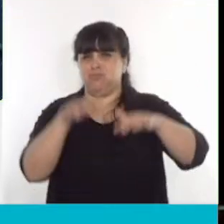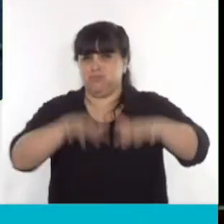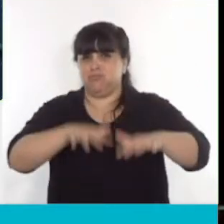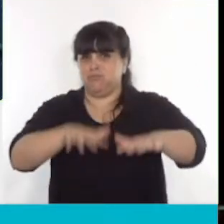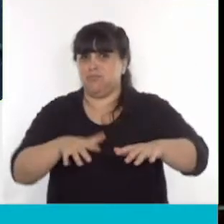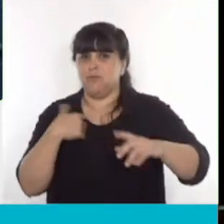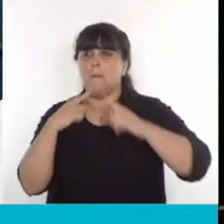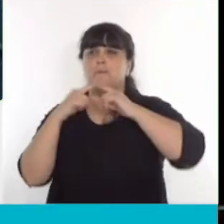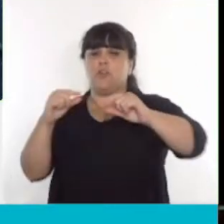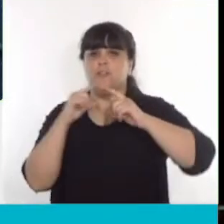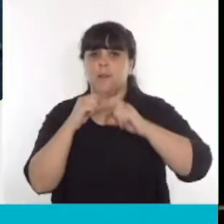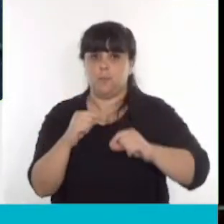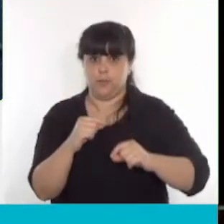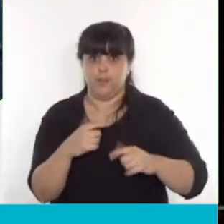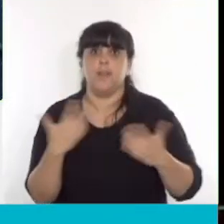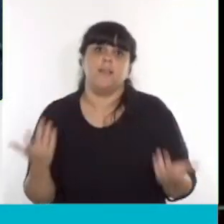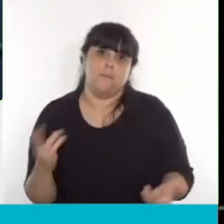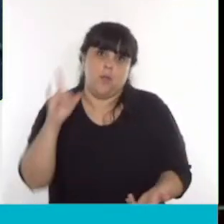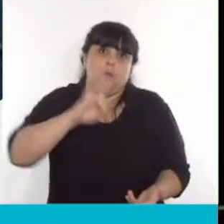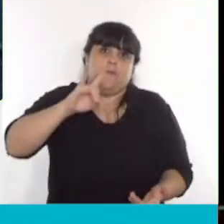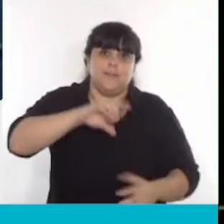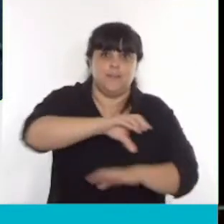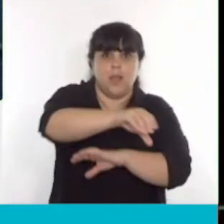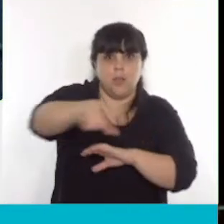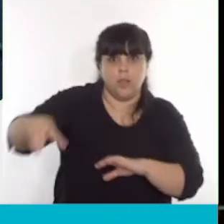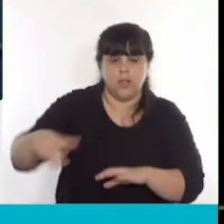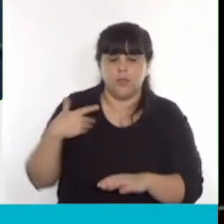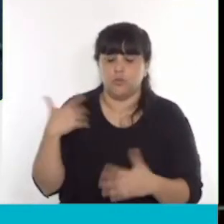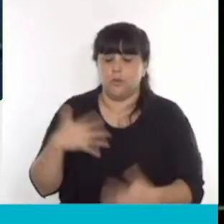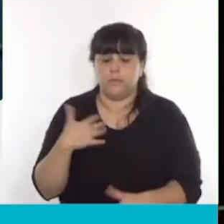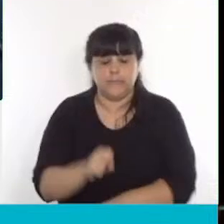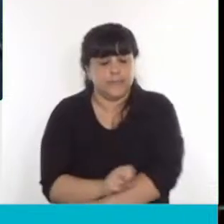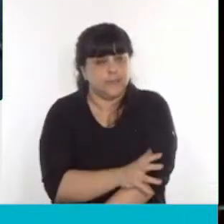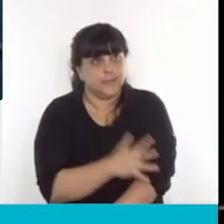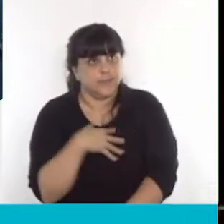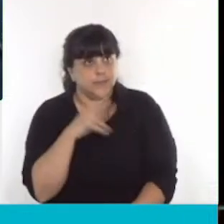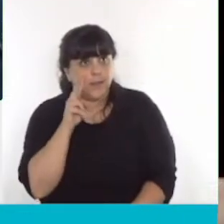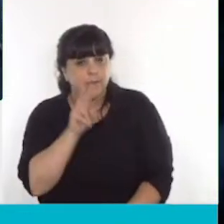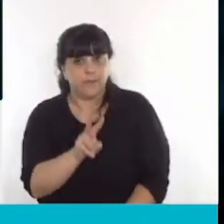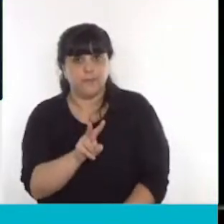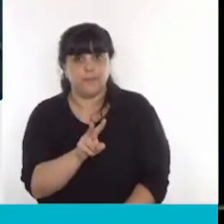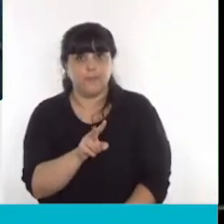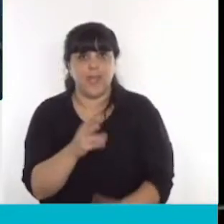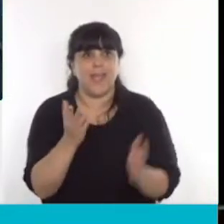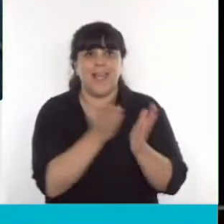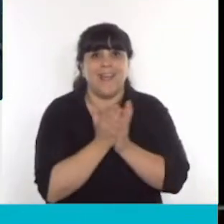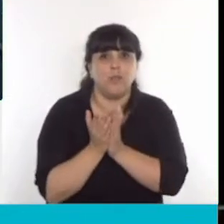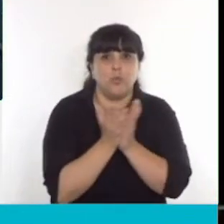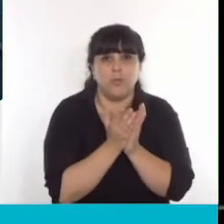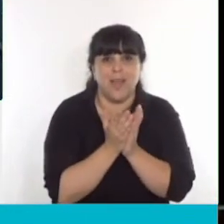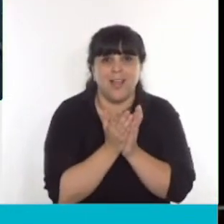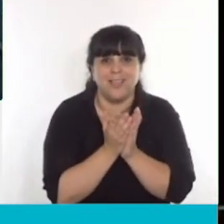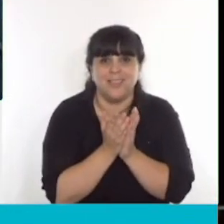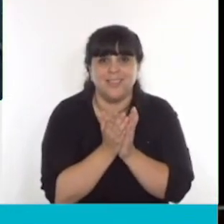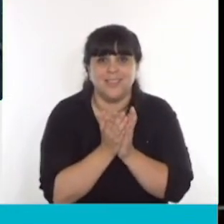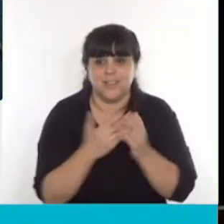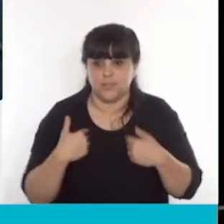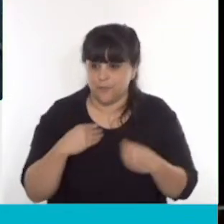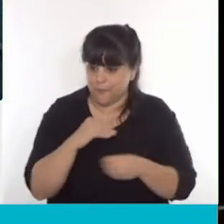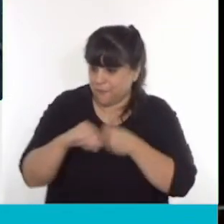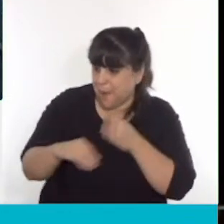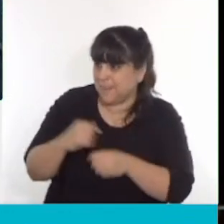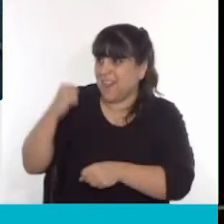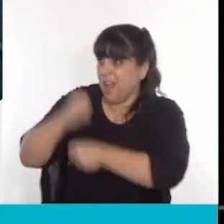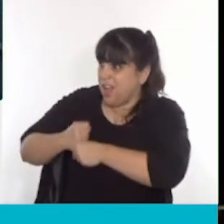del conurbano, bueno, nos conmovían las imágenes de los estudiantes, hijos de familias trabajadoras